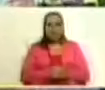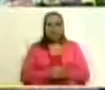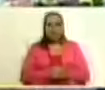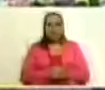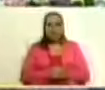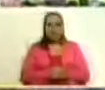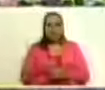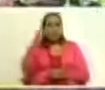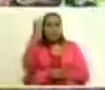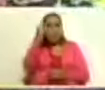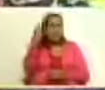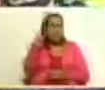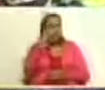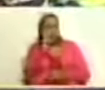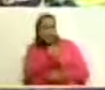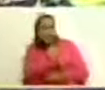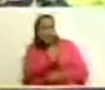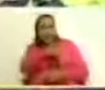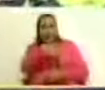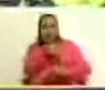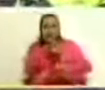vi, Jorge Rodríguez.